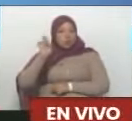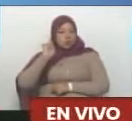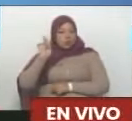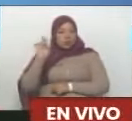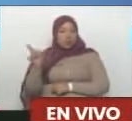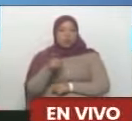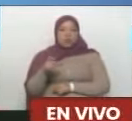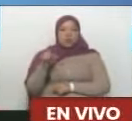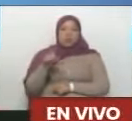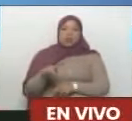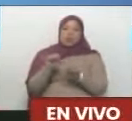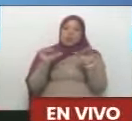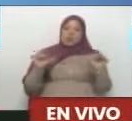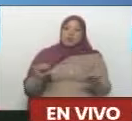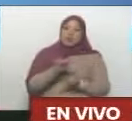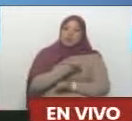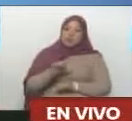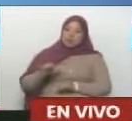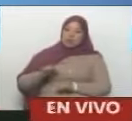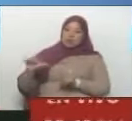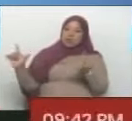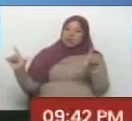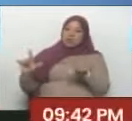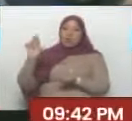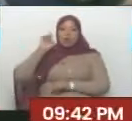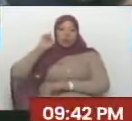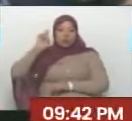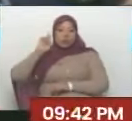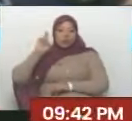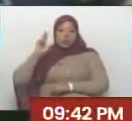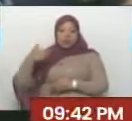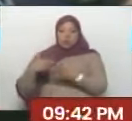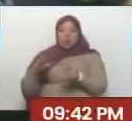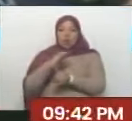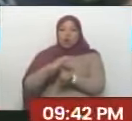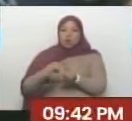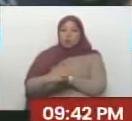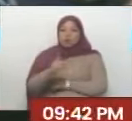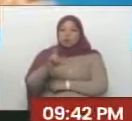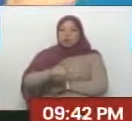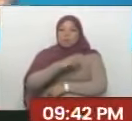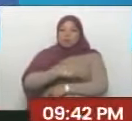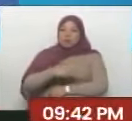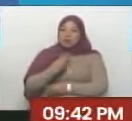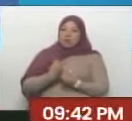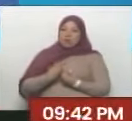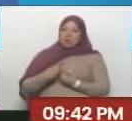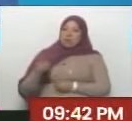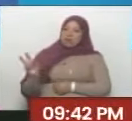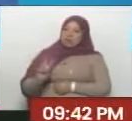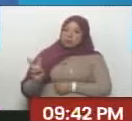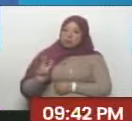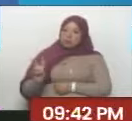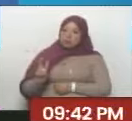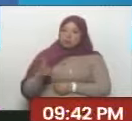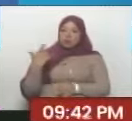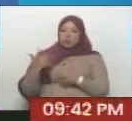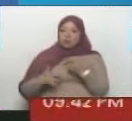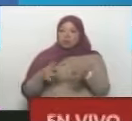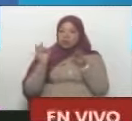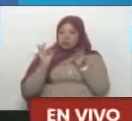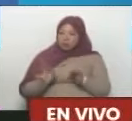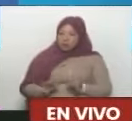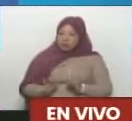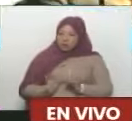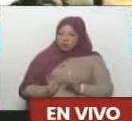que también el sistema privado de televisoras y radios abra sus compuertas a la gran misión Viva Venezuela. Vamos a hacerlo de una